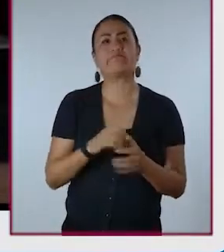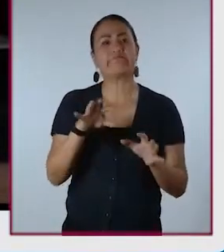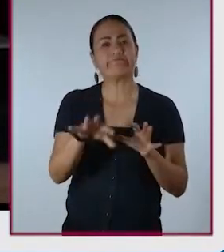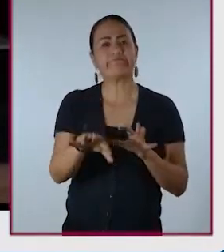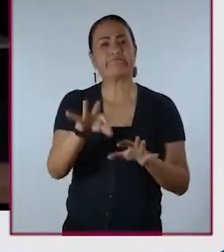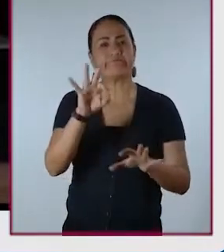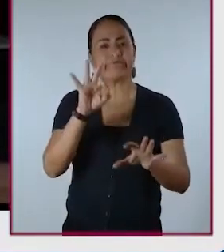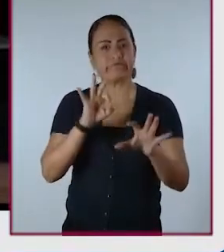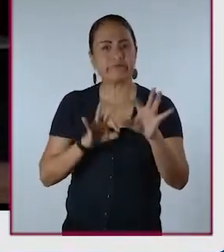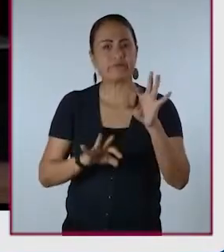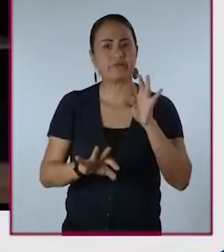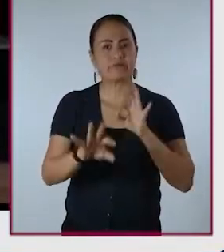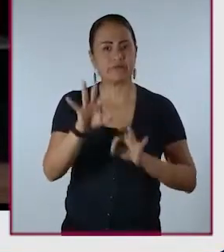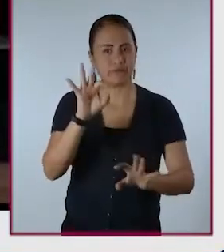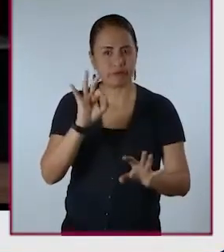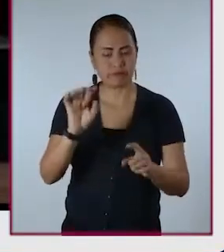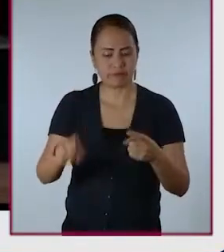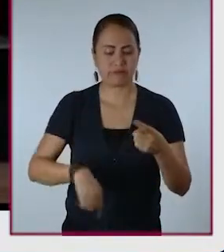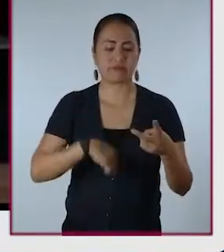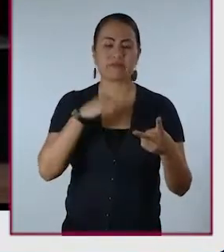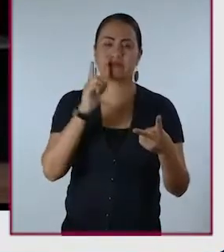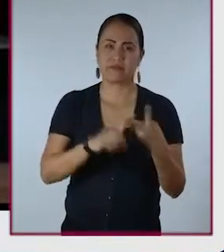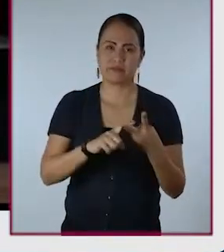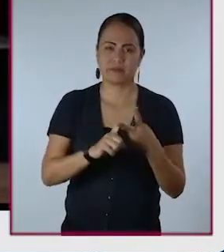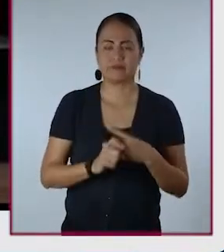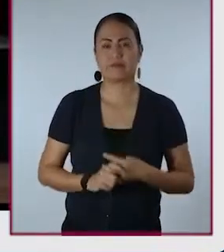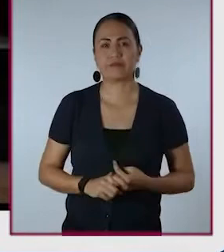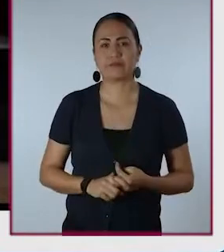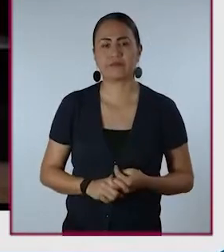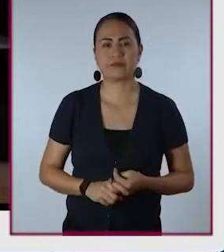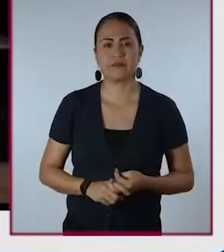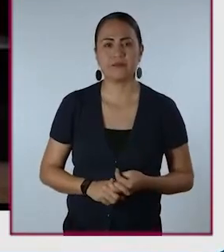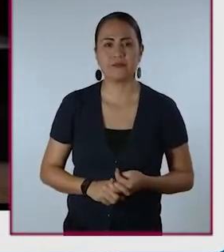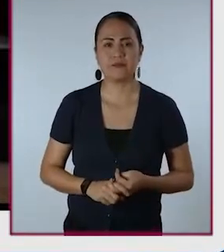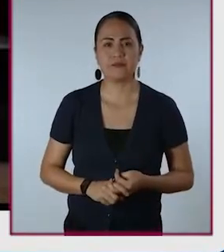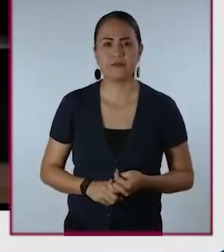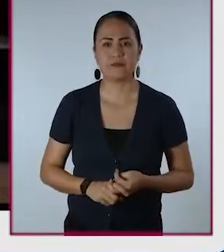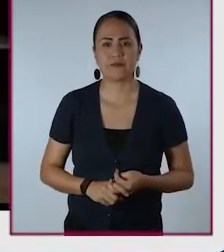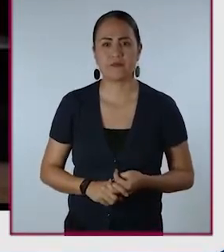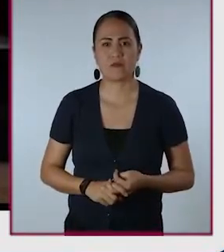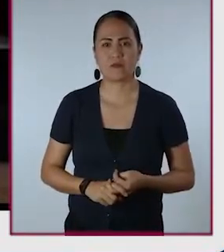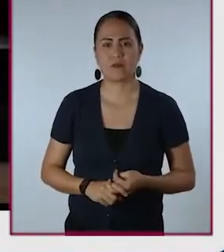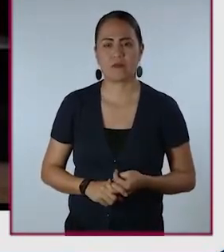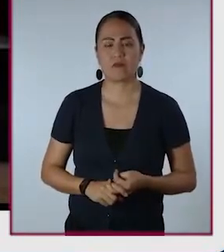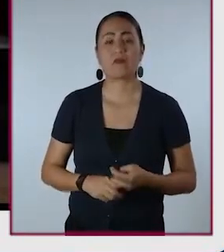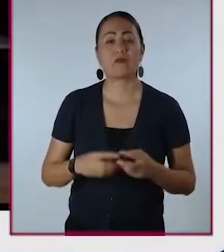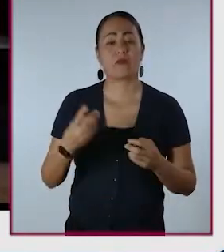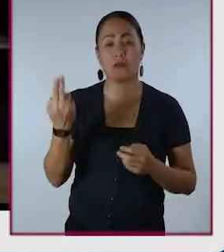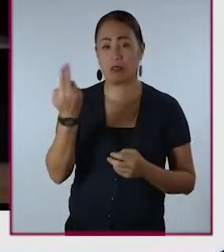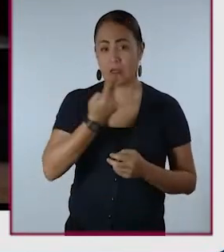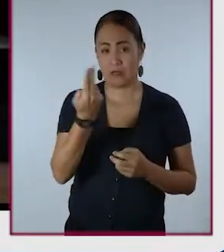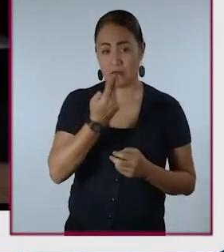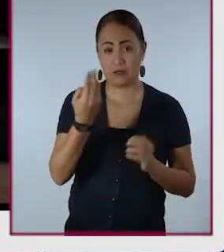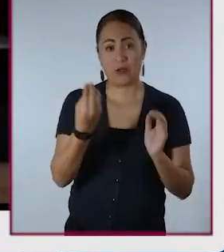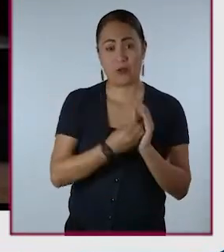selectivos. Segundo, tratar de tomar un curso